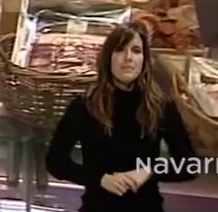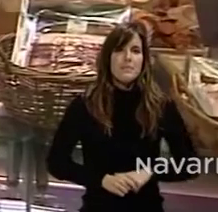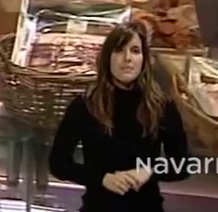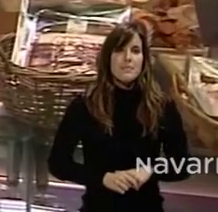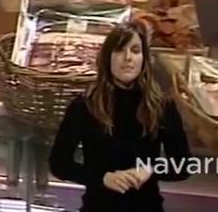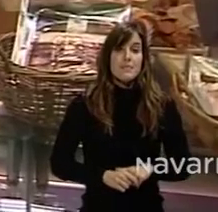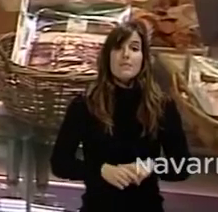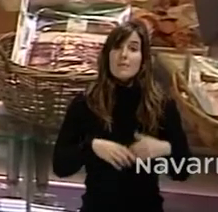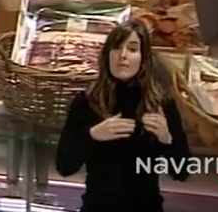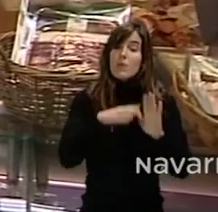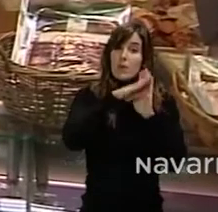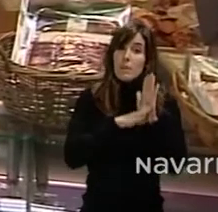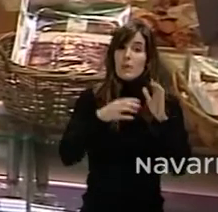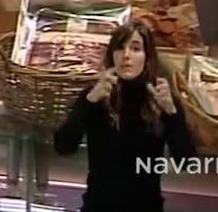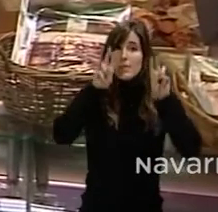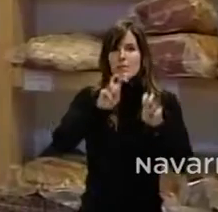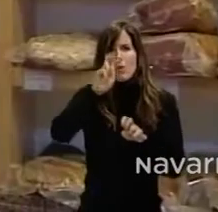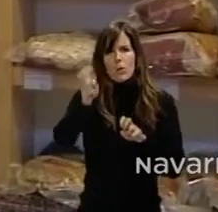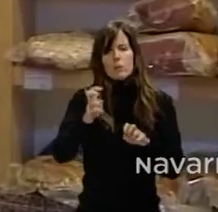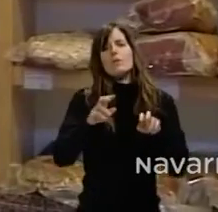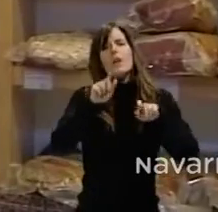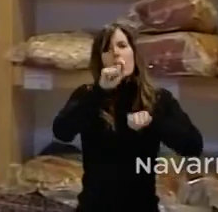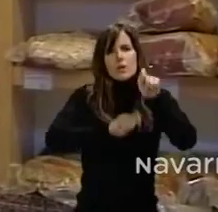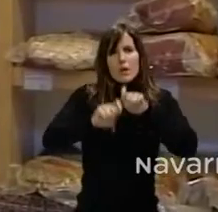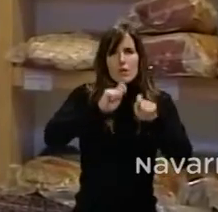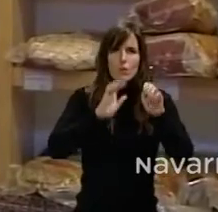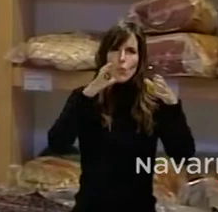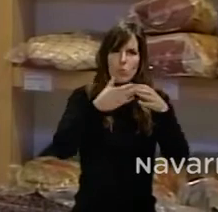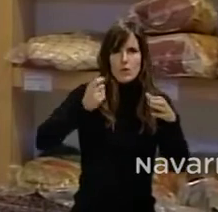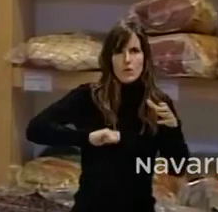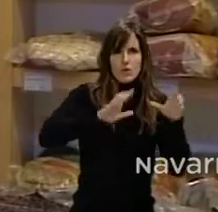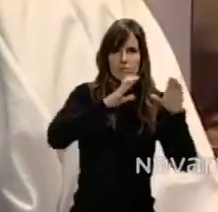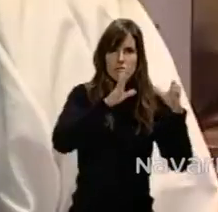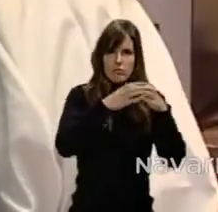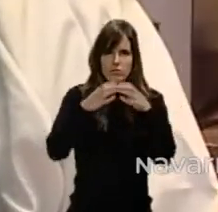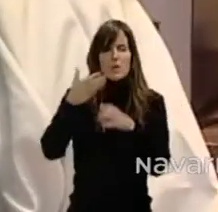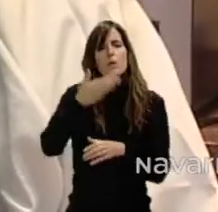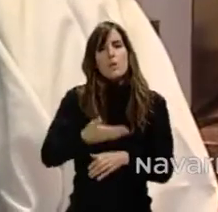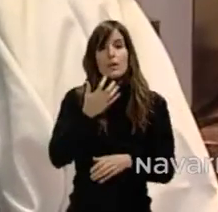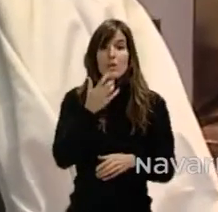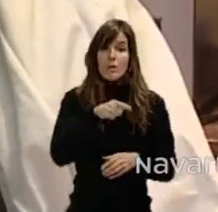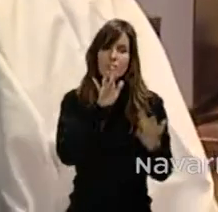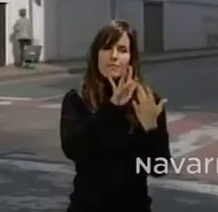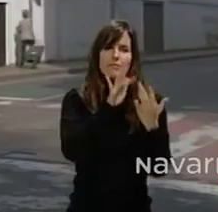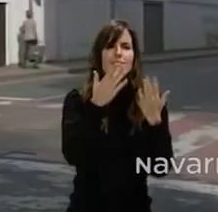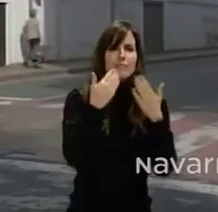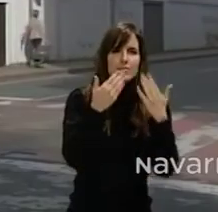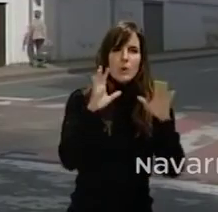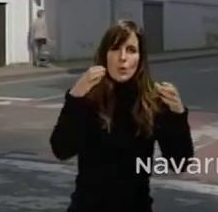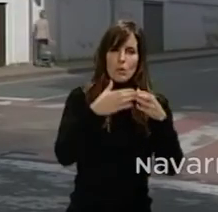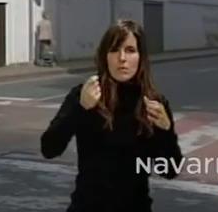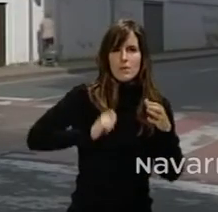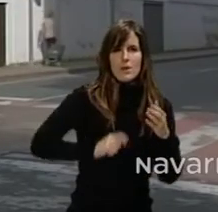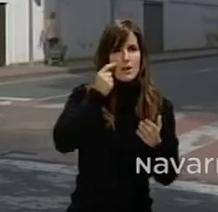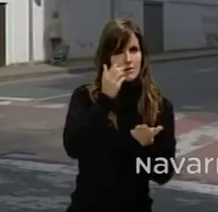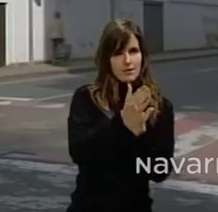Además, hoy trataremos la importancia del asociacionismo sectorial de la mano del Gremio de Carniceros y Charcuteros de Navarra, que lleva más